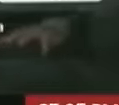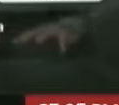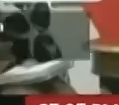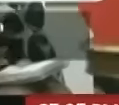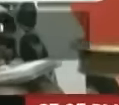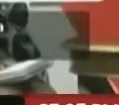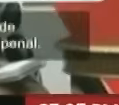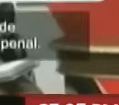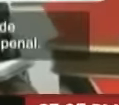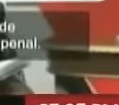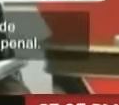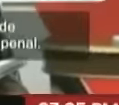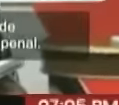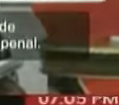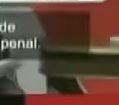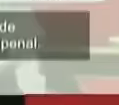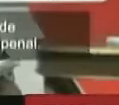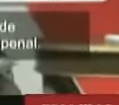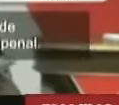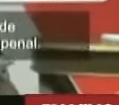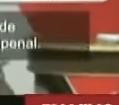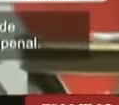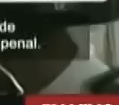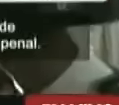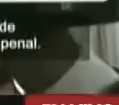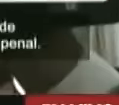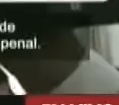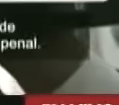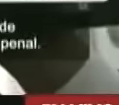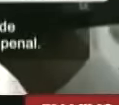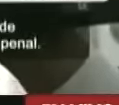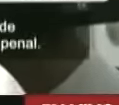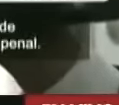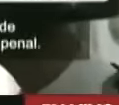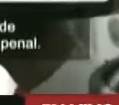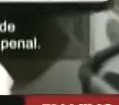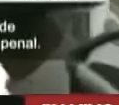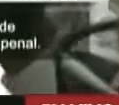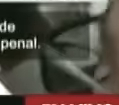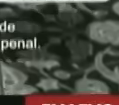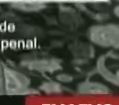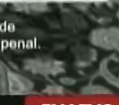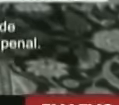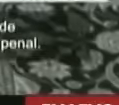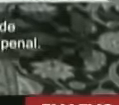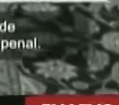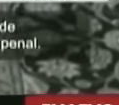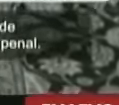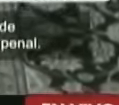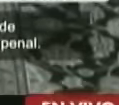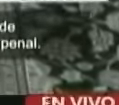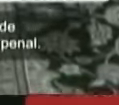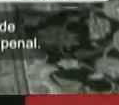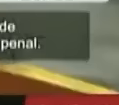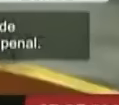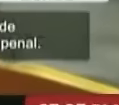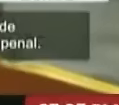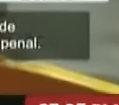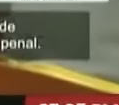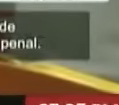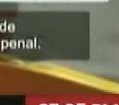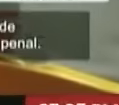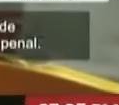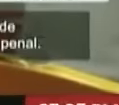diálogo fructífero y la diplomacia bolivariana de paz, establecido en el memorándum de entendimiento suscrito entre el